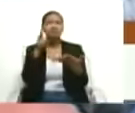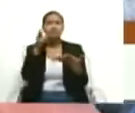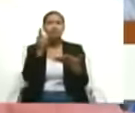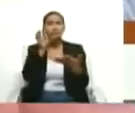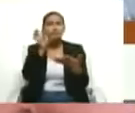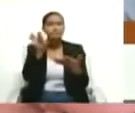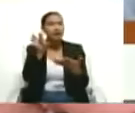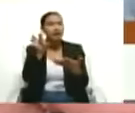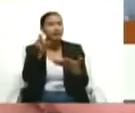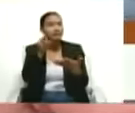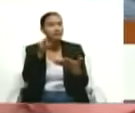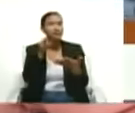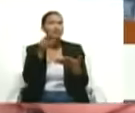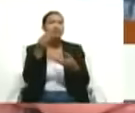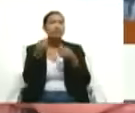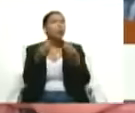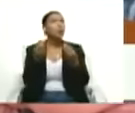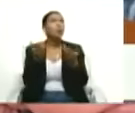premio y medalla